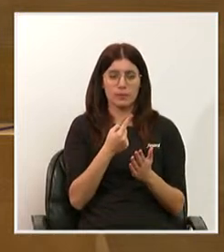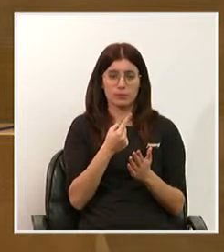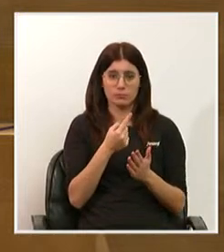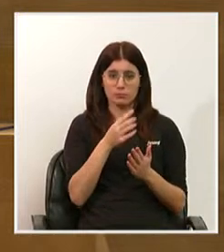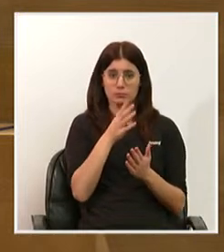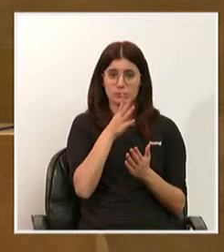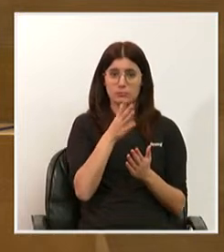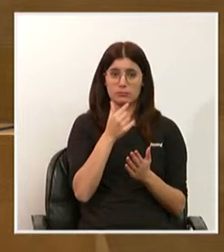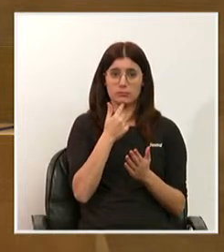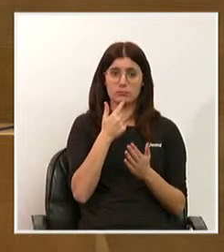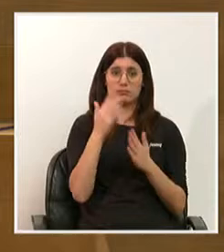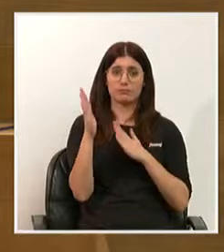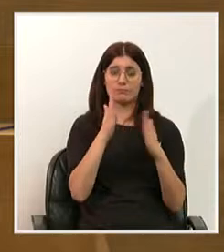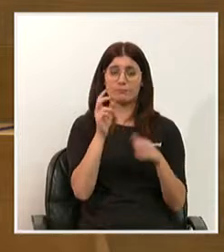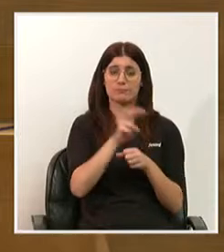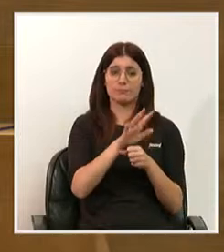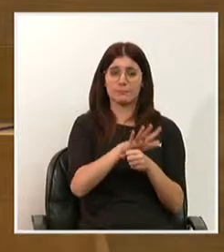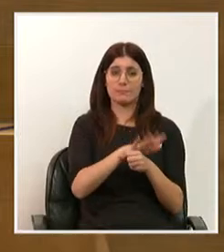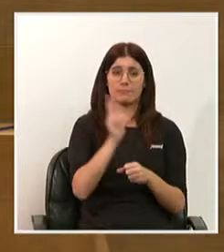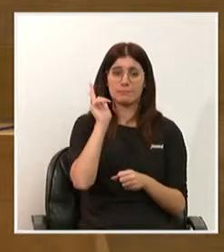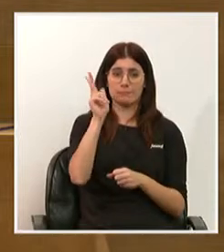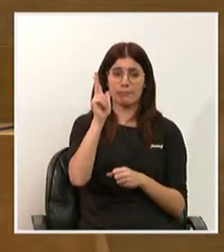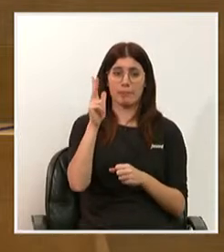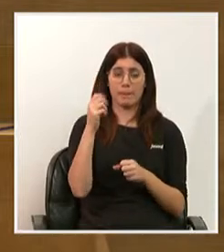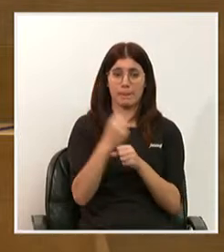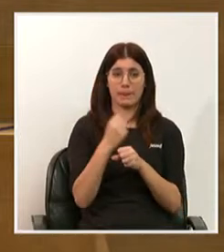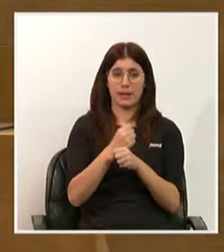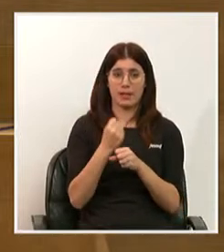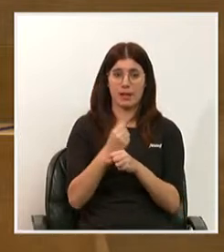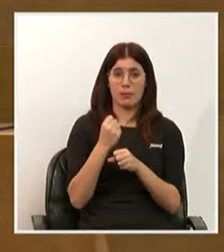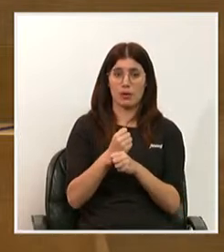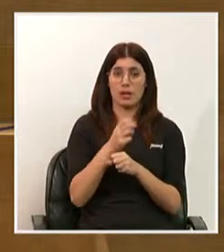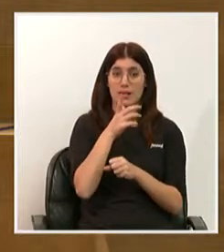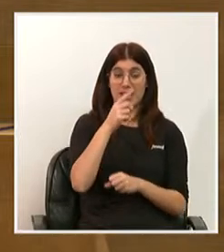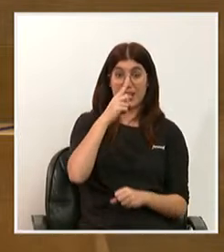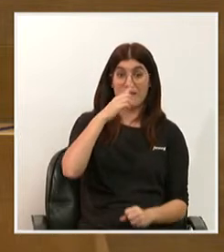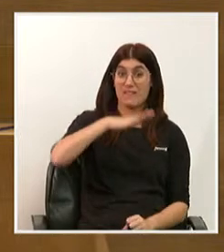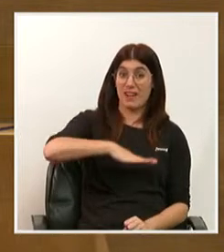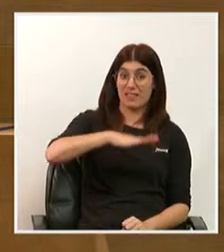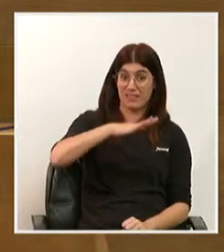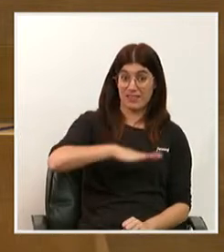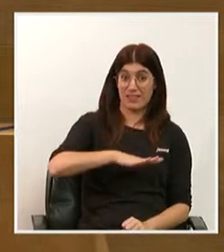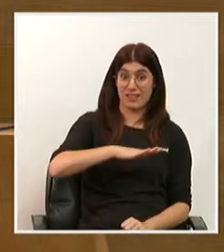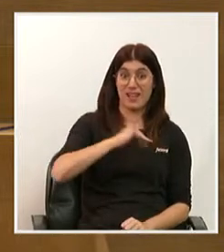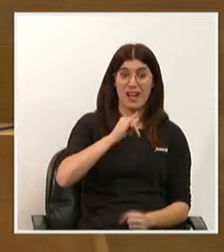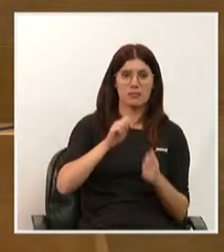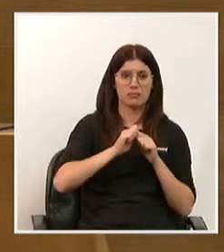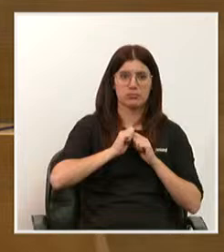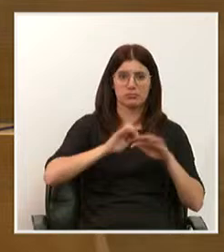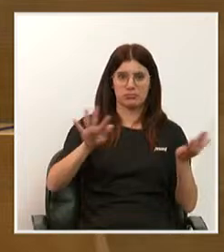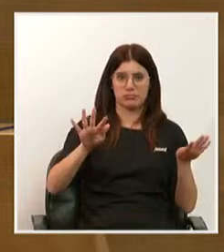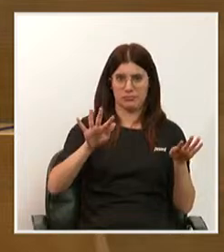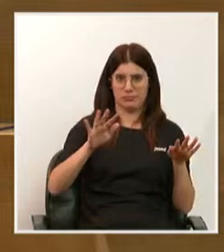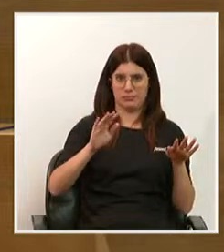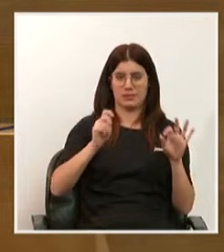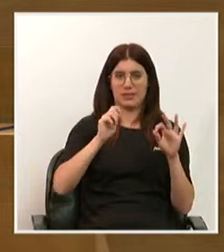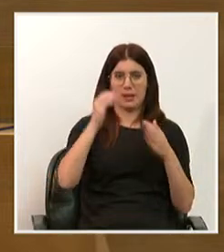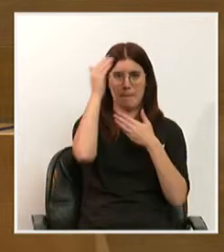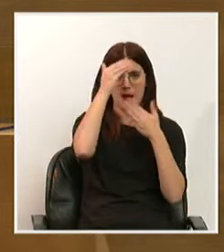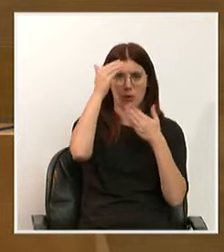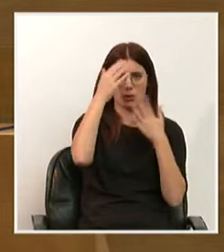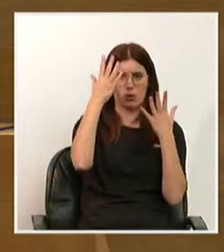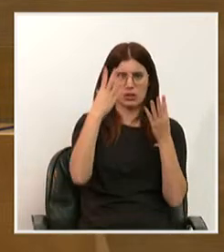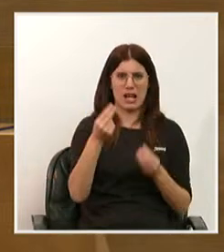temporeros no pueden beneficiarse plenamente de los Derechos laborales y la mano de obra infantil se encuentra extendida en las explotaciones marroquíes